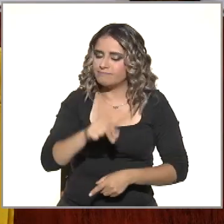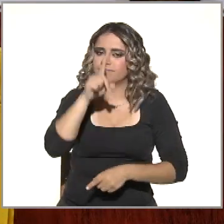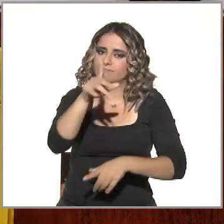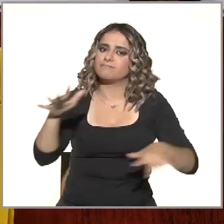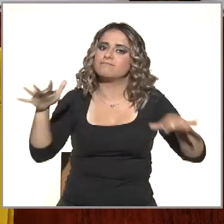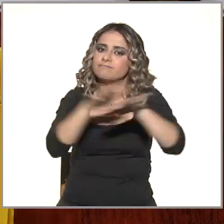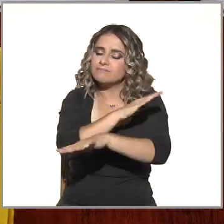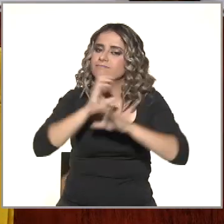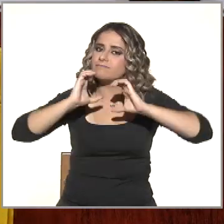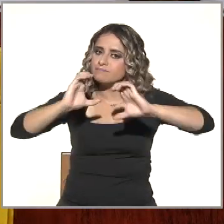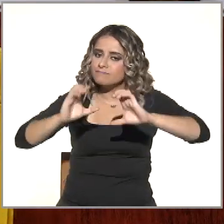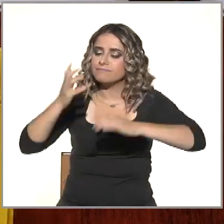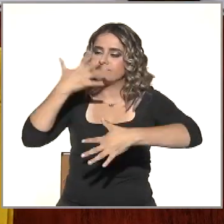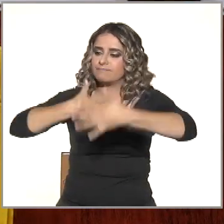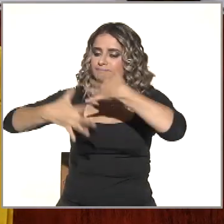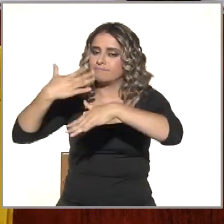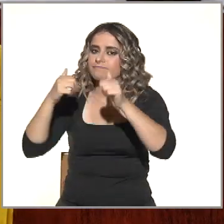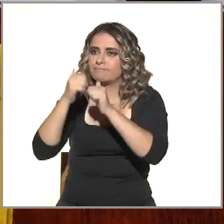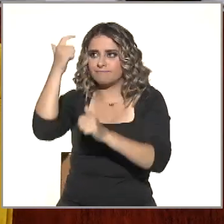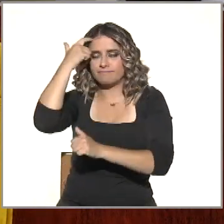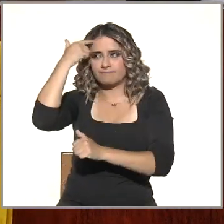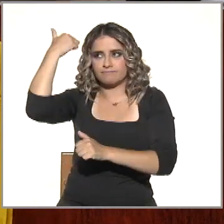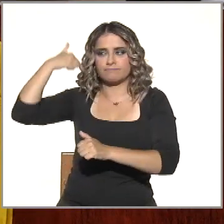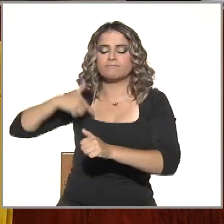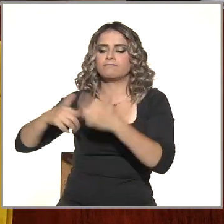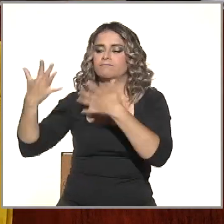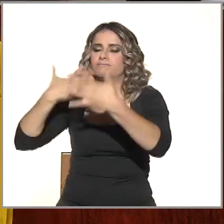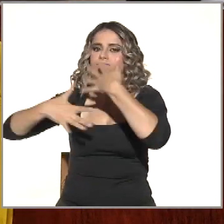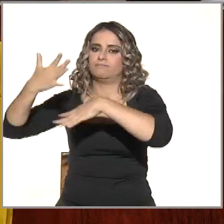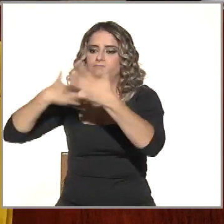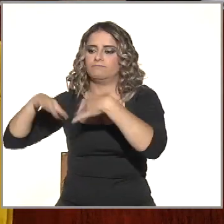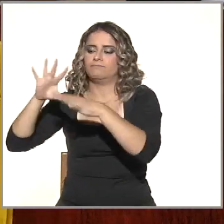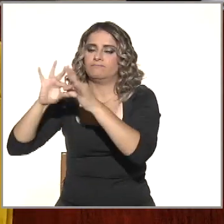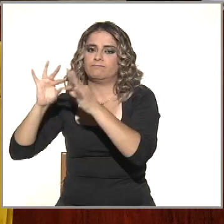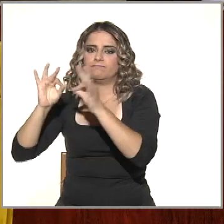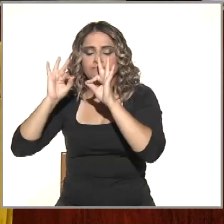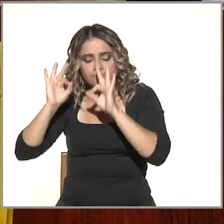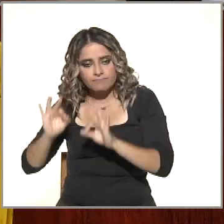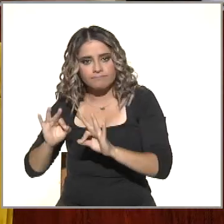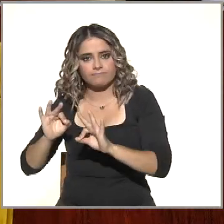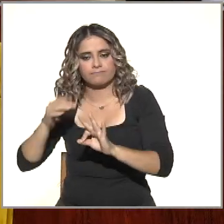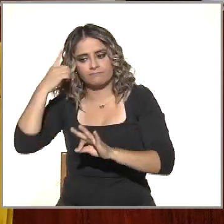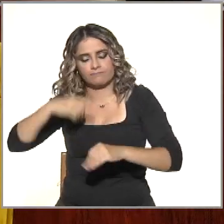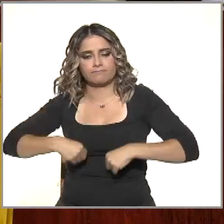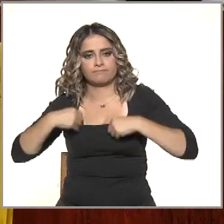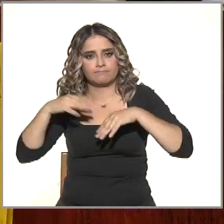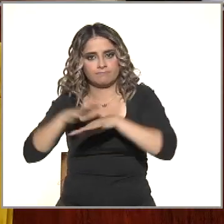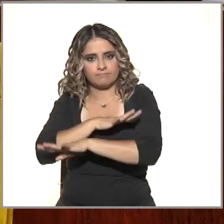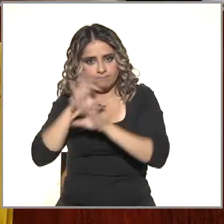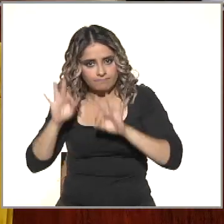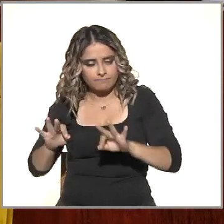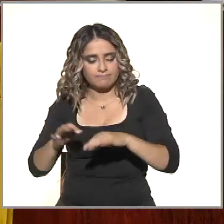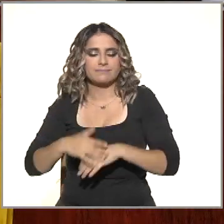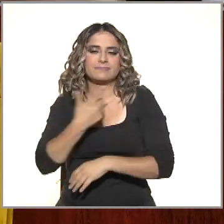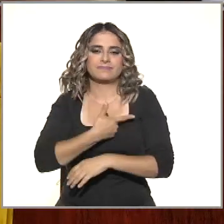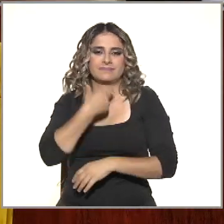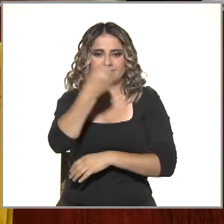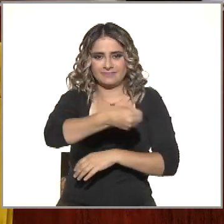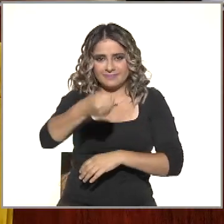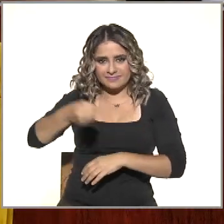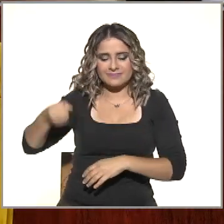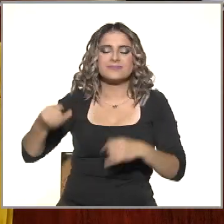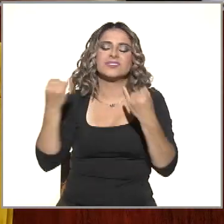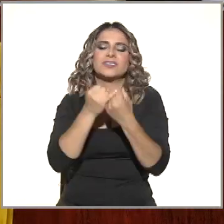para cuidar las palabras que dices y que tu vida realmente cambie. Entonces, bueno, pues me da mucho gusto saludarlos a todos ustedes y